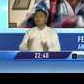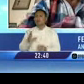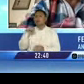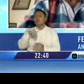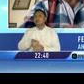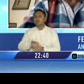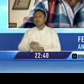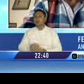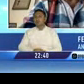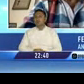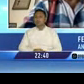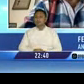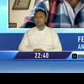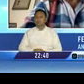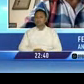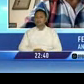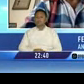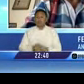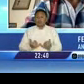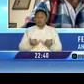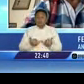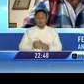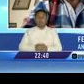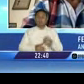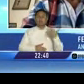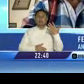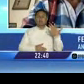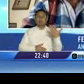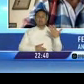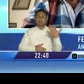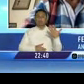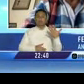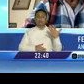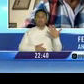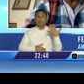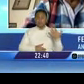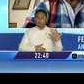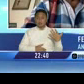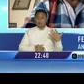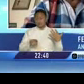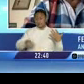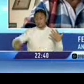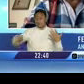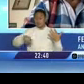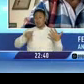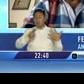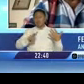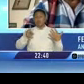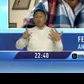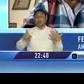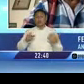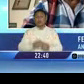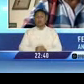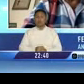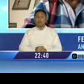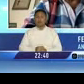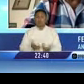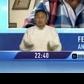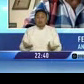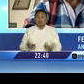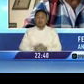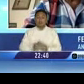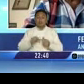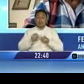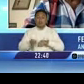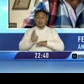Metropolitano? Lo que nosotros tenemos de este rato son 5 para 21. Es una fragmentación muy fuerte porque ni siquiera la